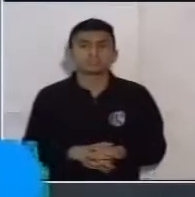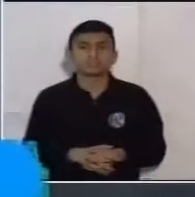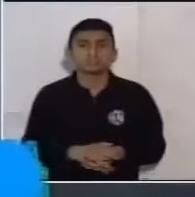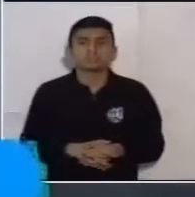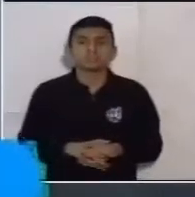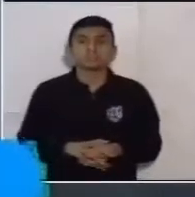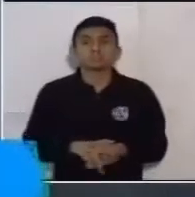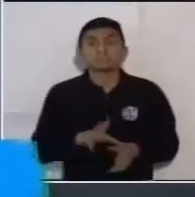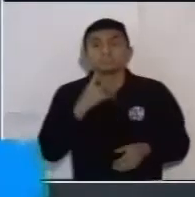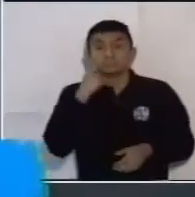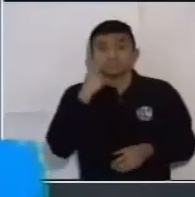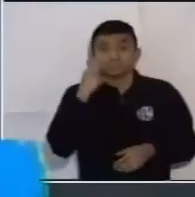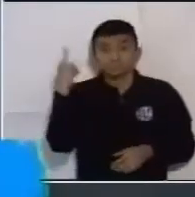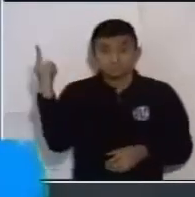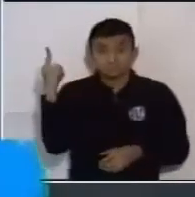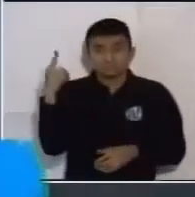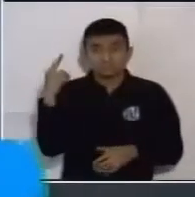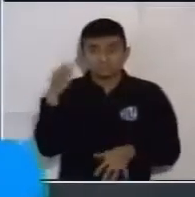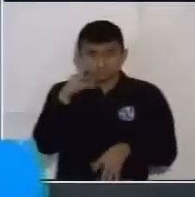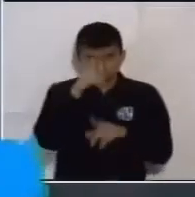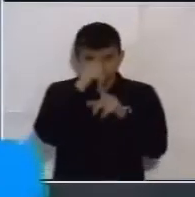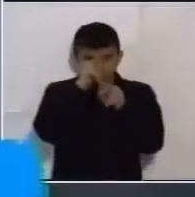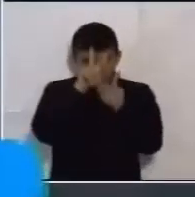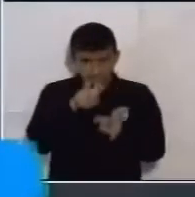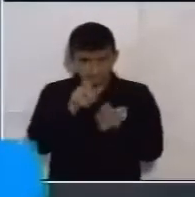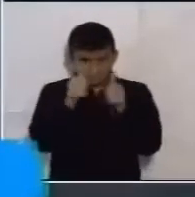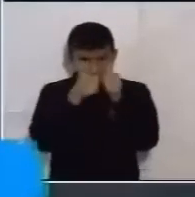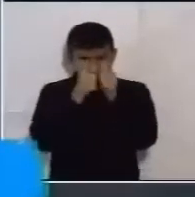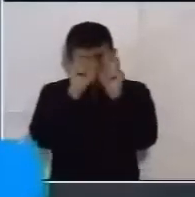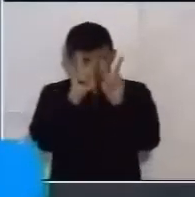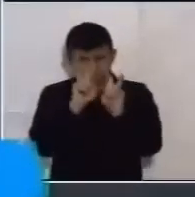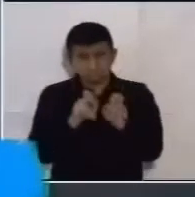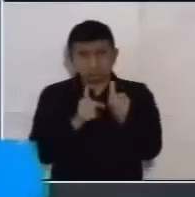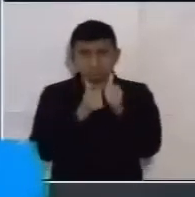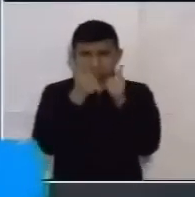¿Les quedó de esta manera? Revisen.